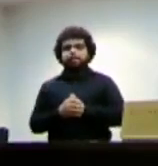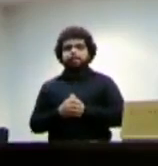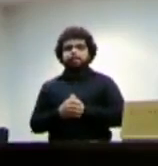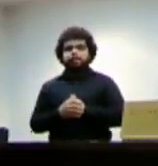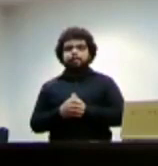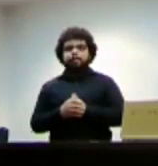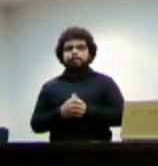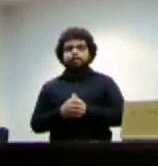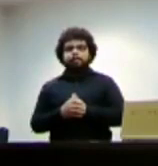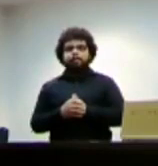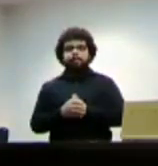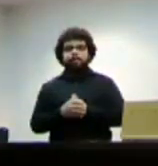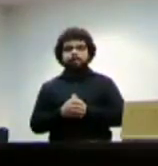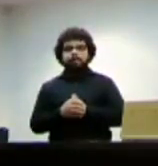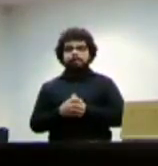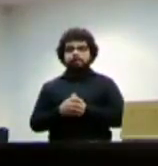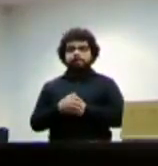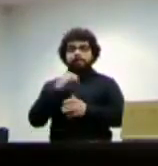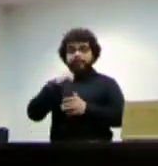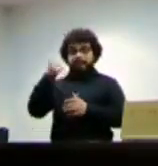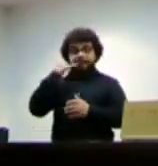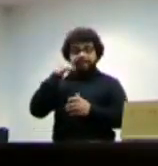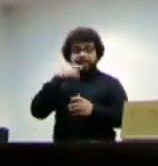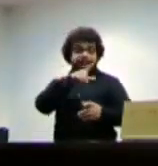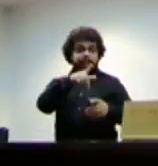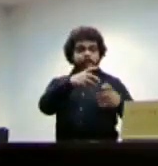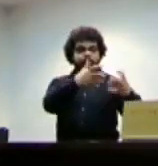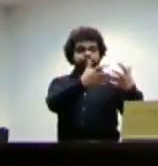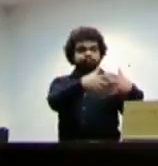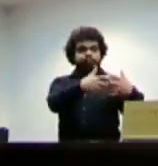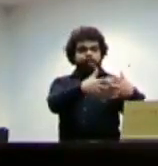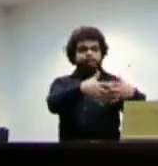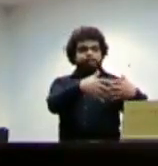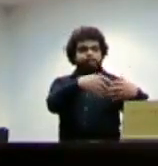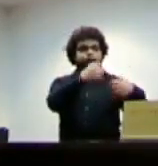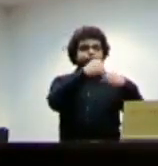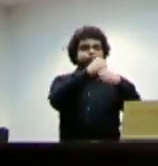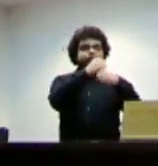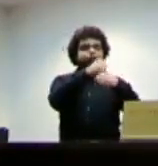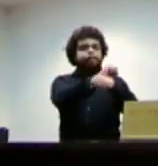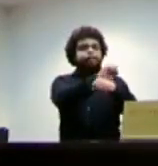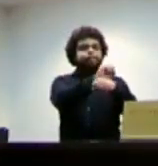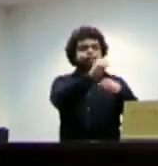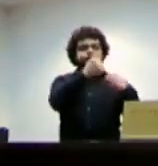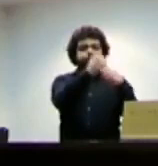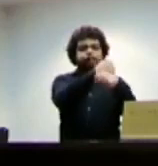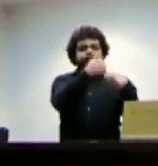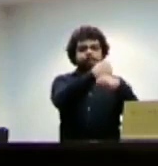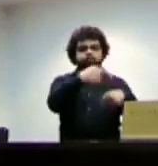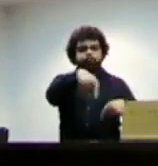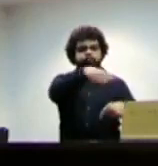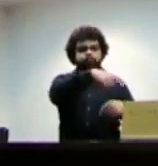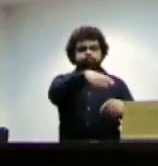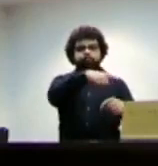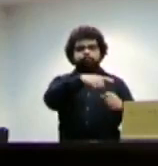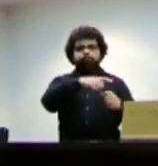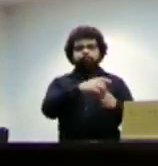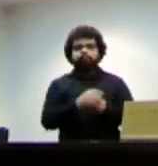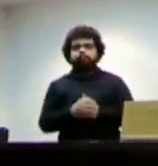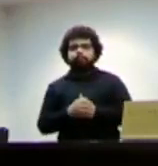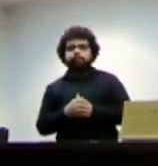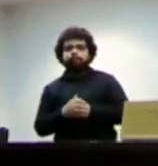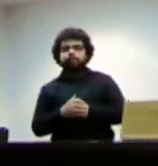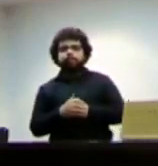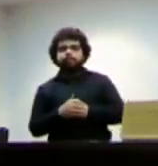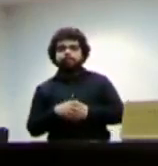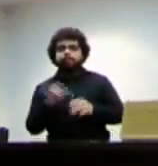en la consola de operación de nuestras plantas. Y el mismo caso es con Ecoeléctrica y AES.